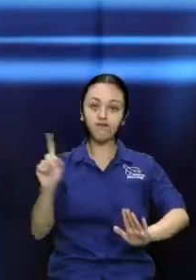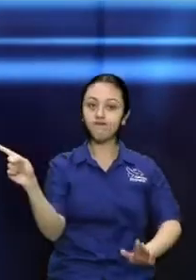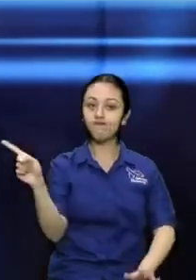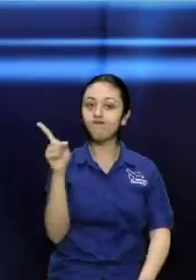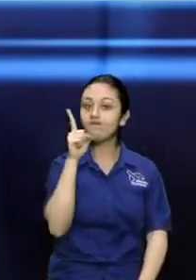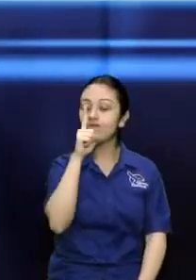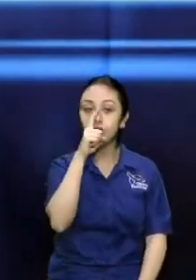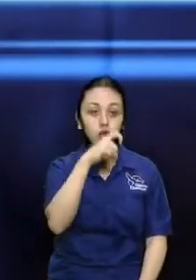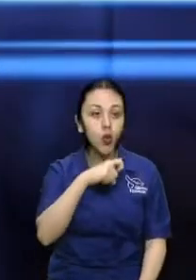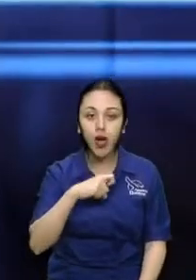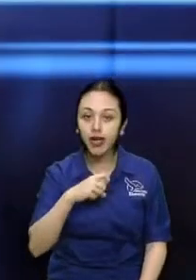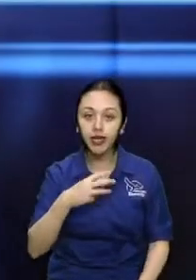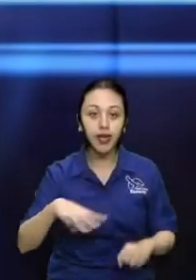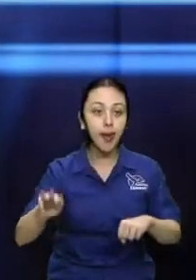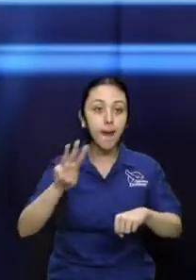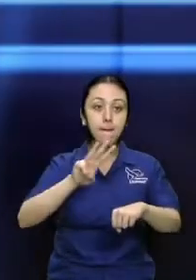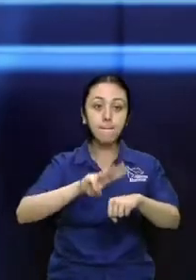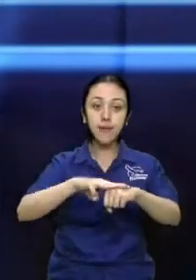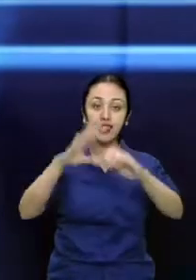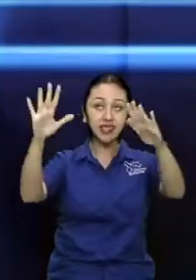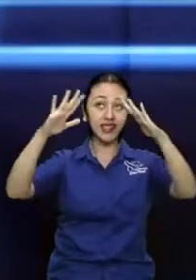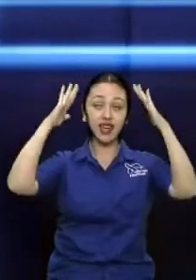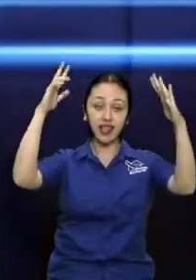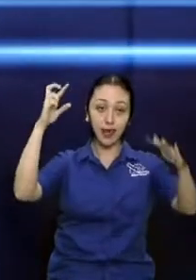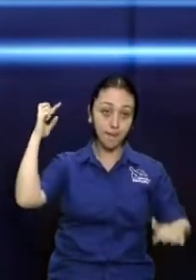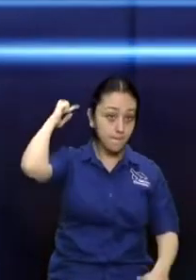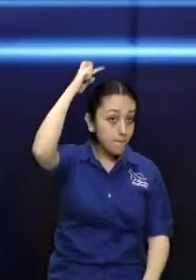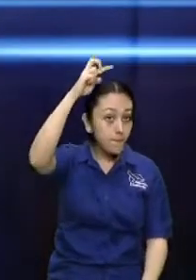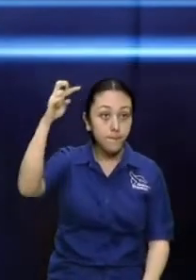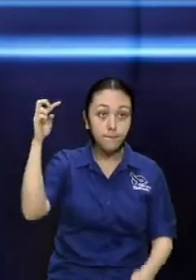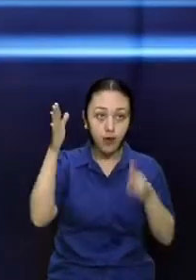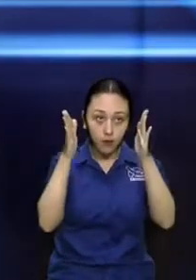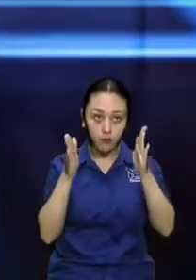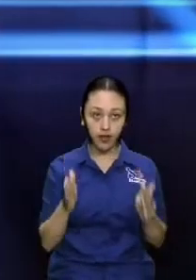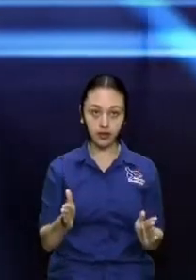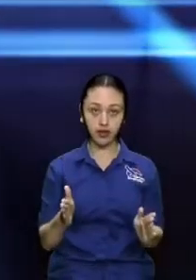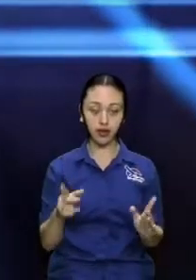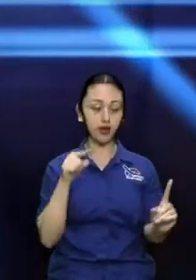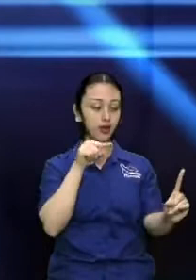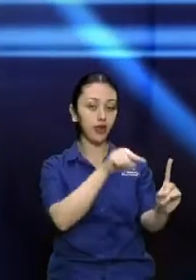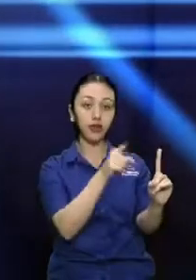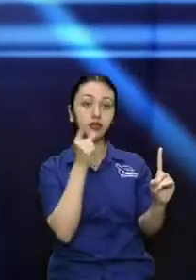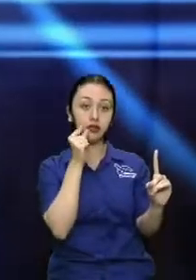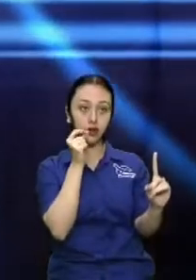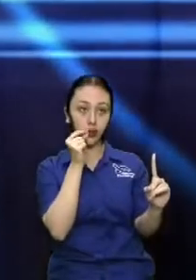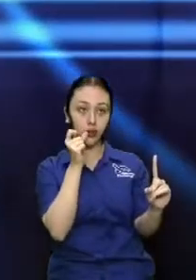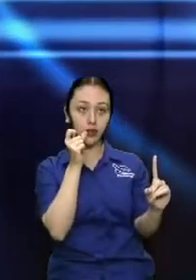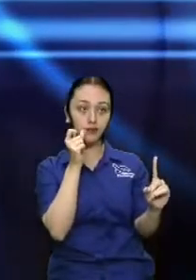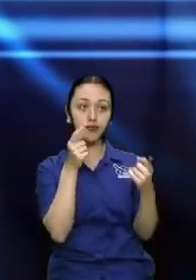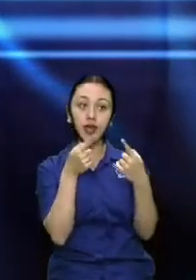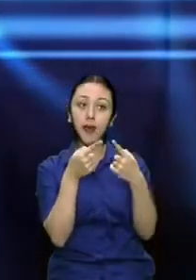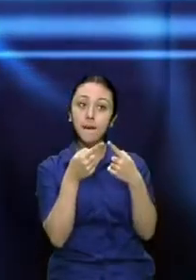Pero el que es menor en el reino de Dios es mayor que él.